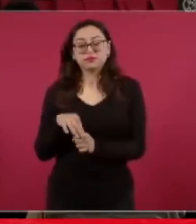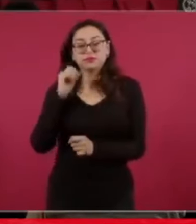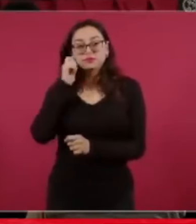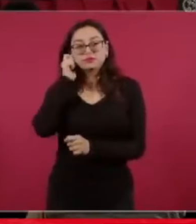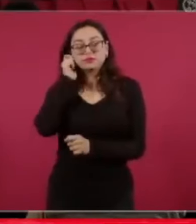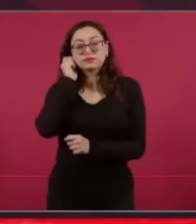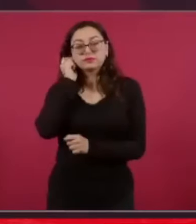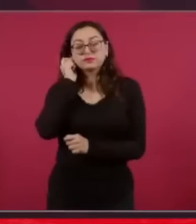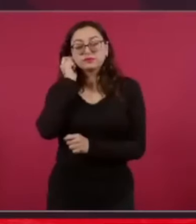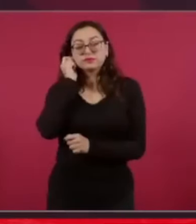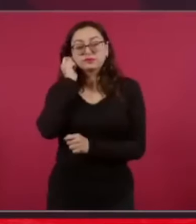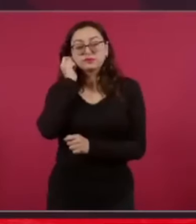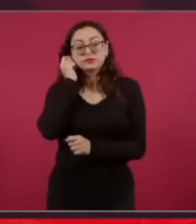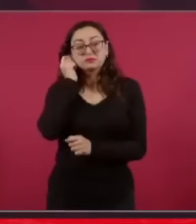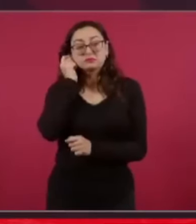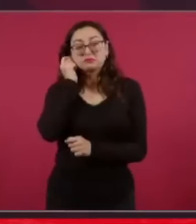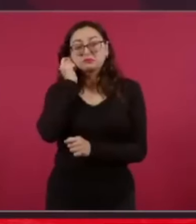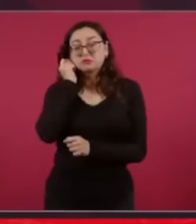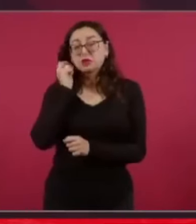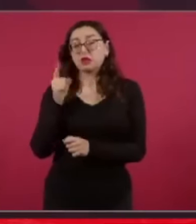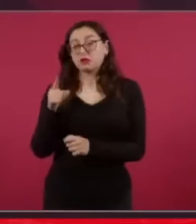estaban inscritos en ese entonces,